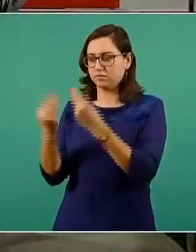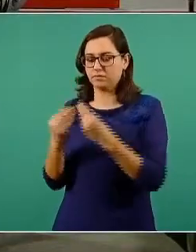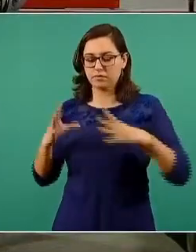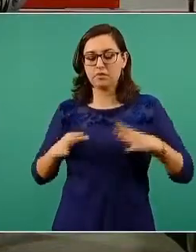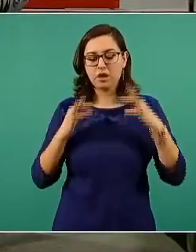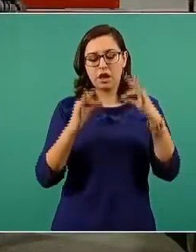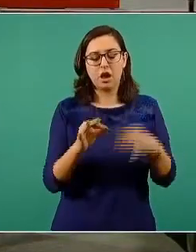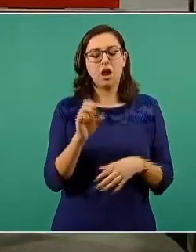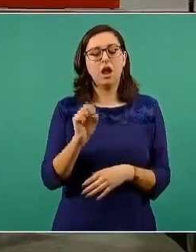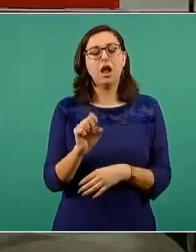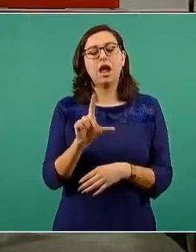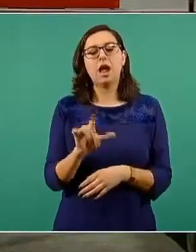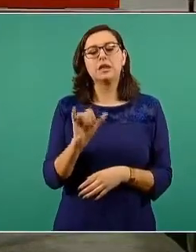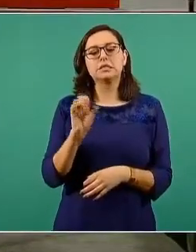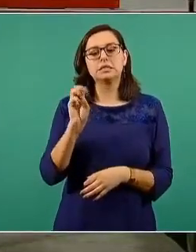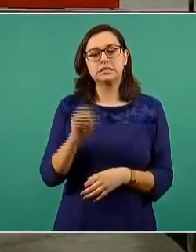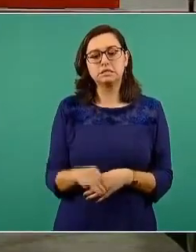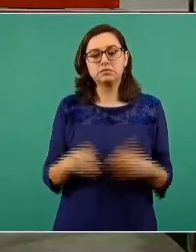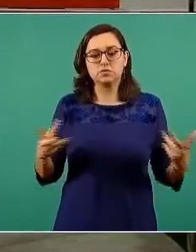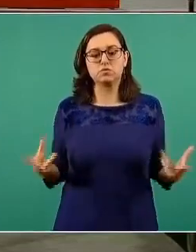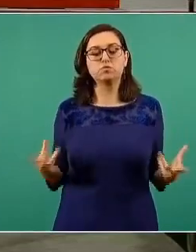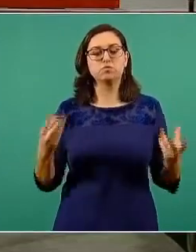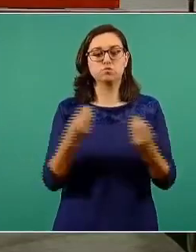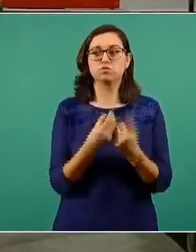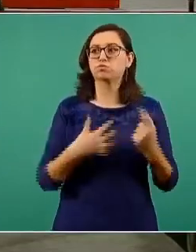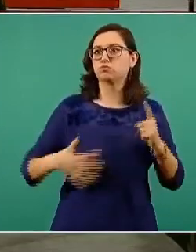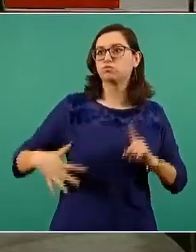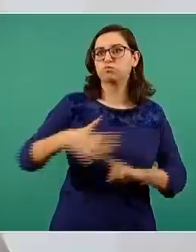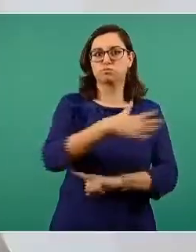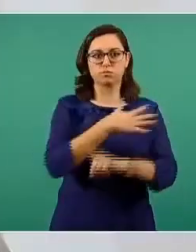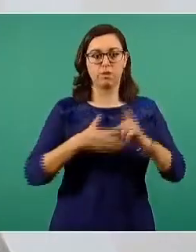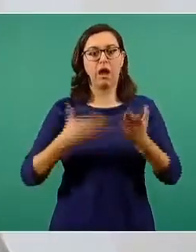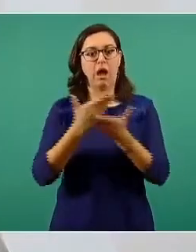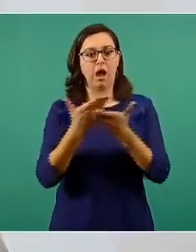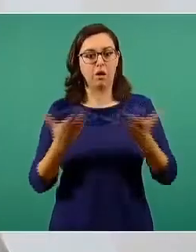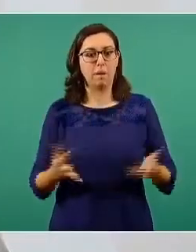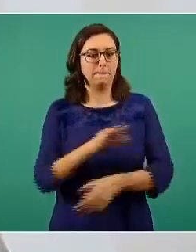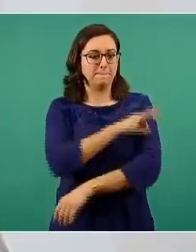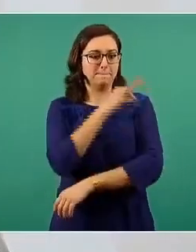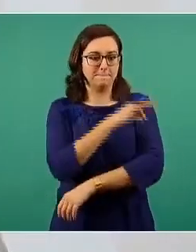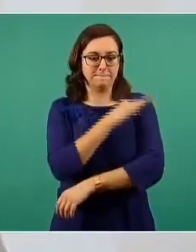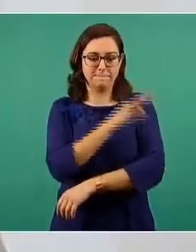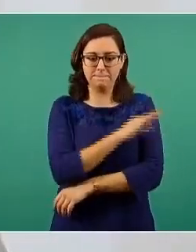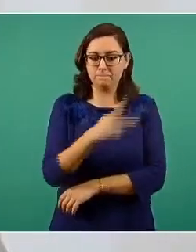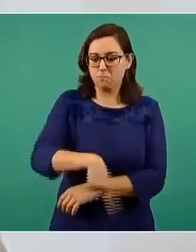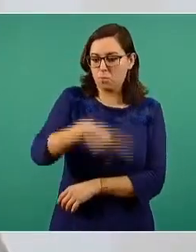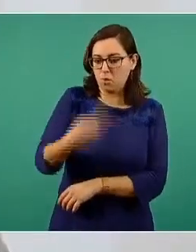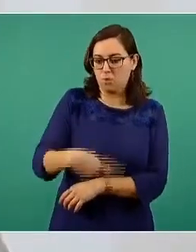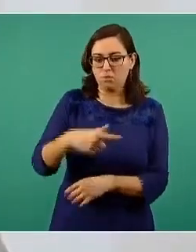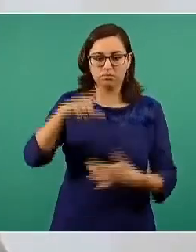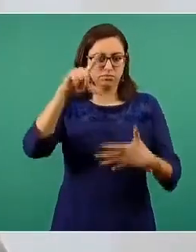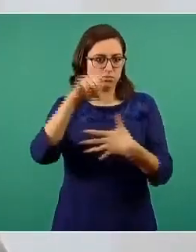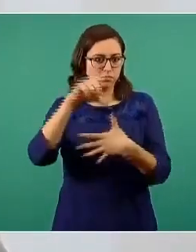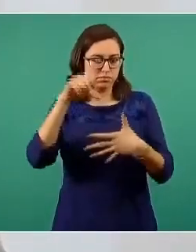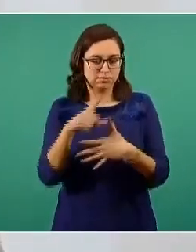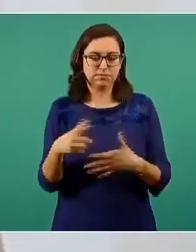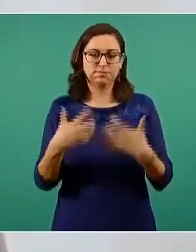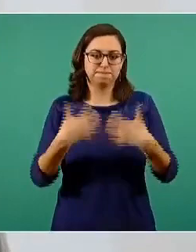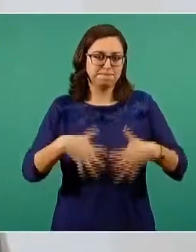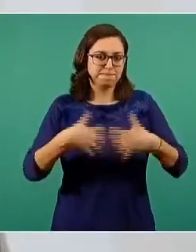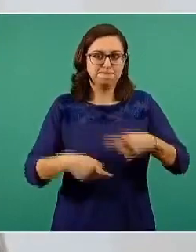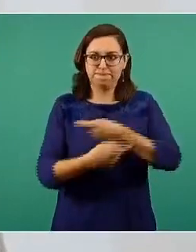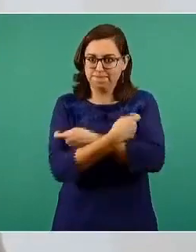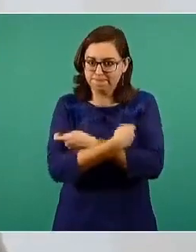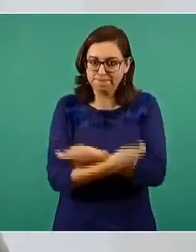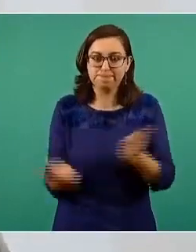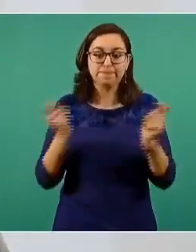Slim para poder generar el escenario para que hoy tengamos una vacuna producida en Latinoamérica para aplicar en Latinoamérica, y eso es